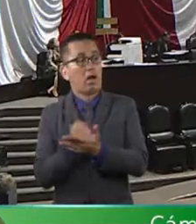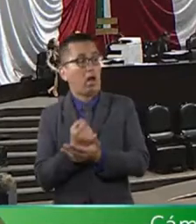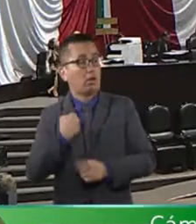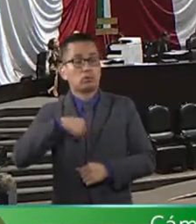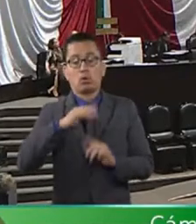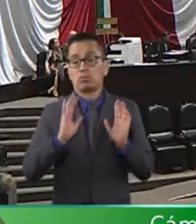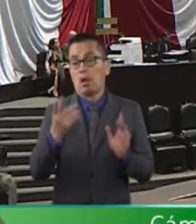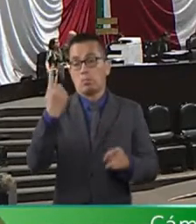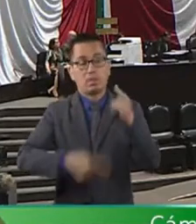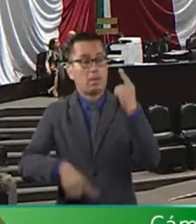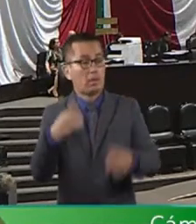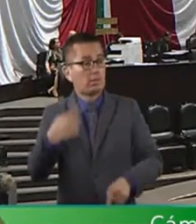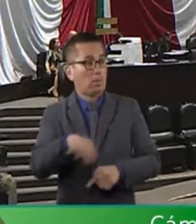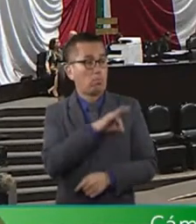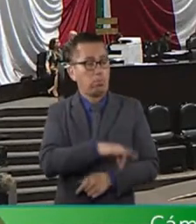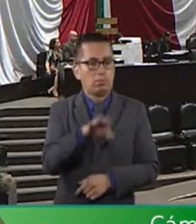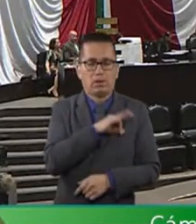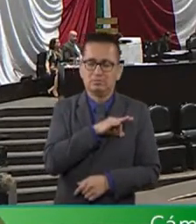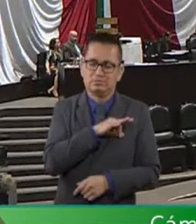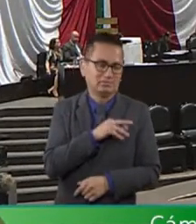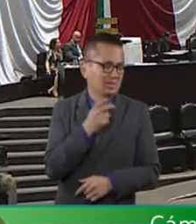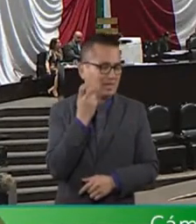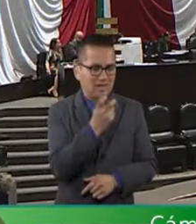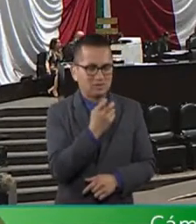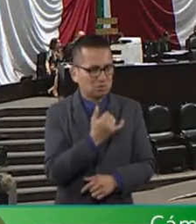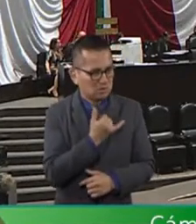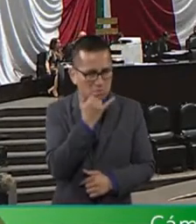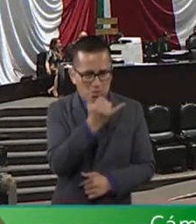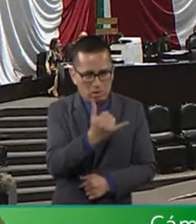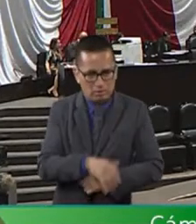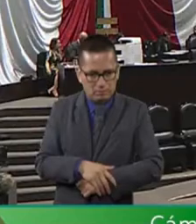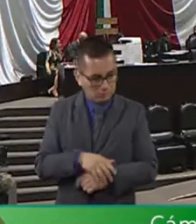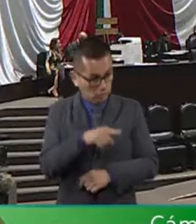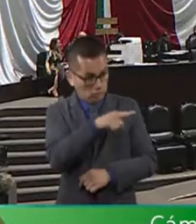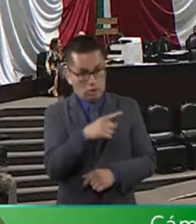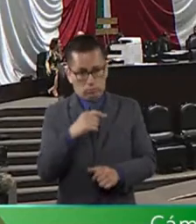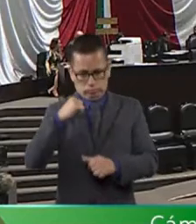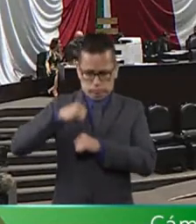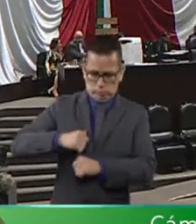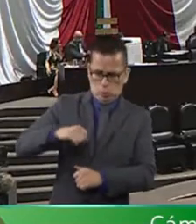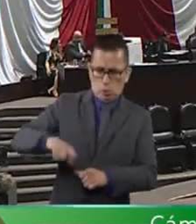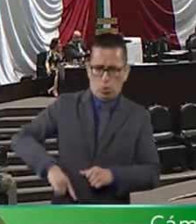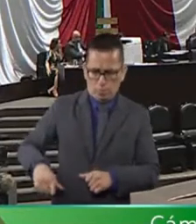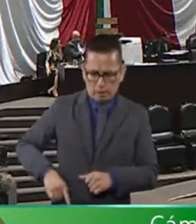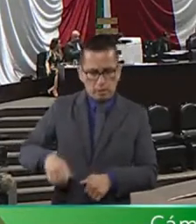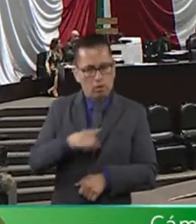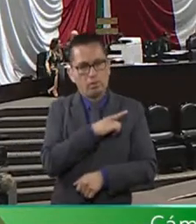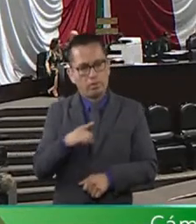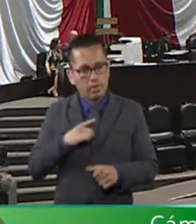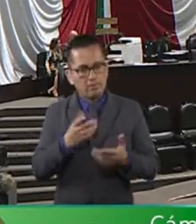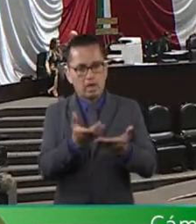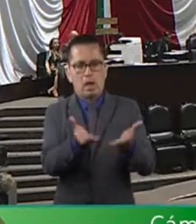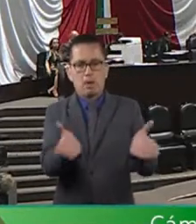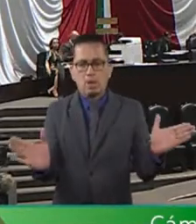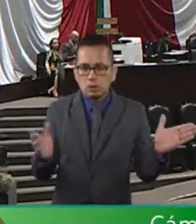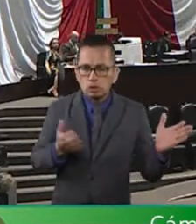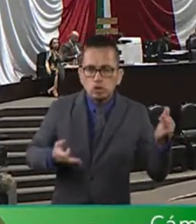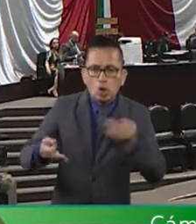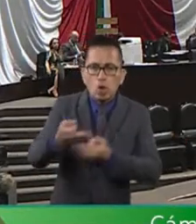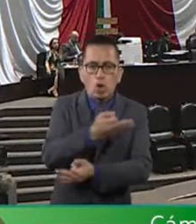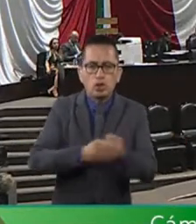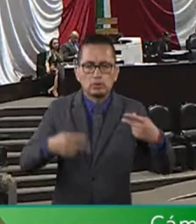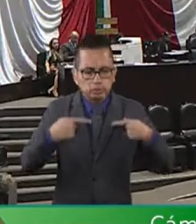es un error. Gobernar a México, dirigirlo, implica escuchar e incluir a todas y todos.